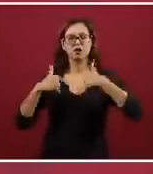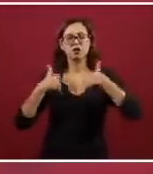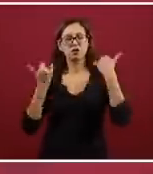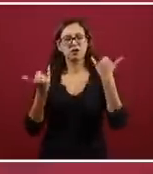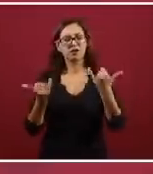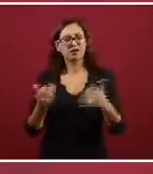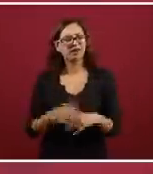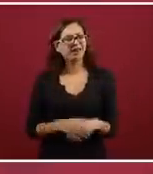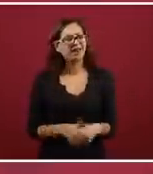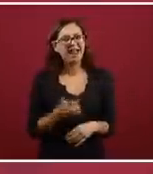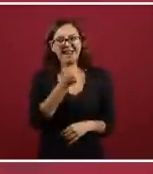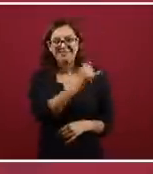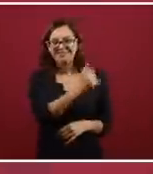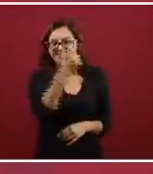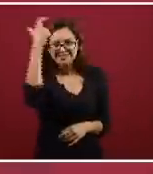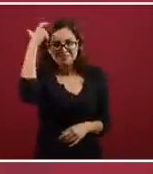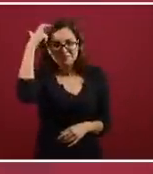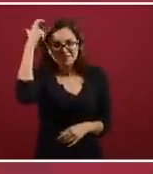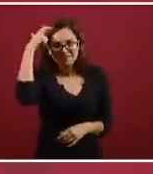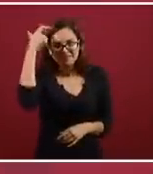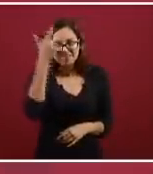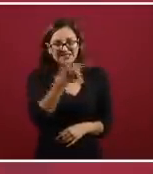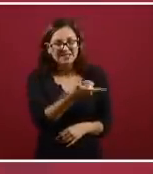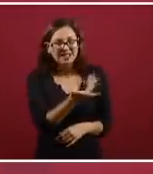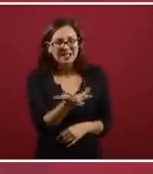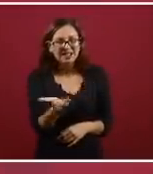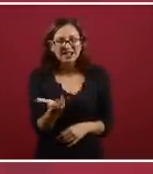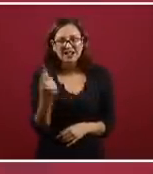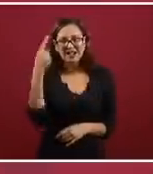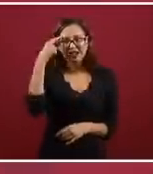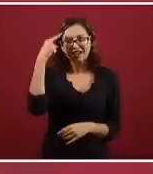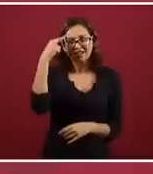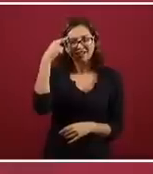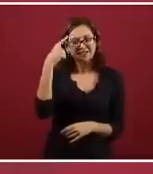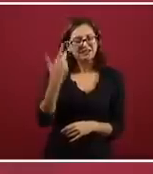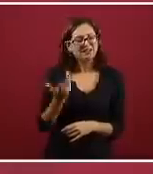Esa era la mentalidad que prevalecía.